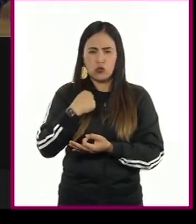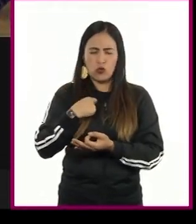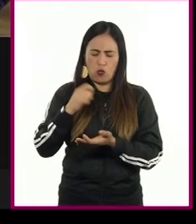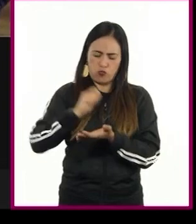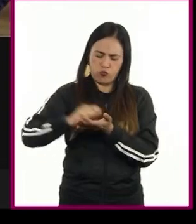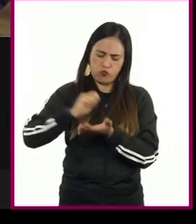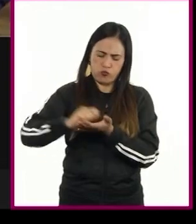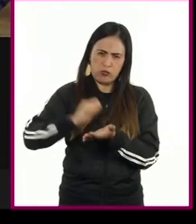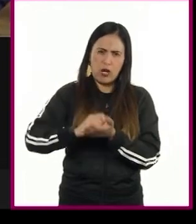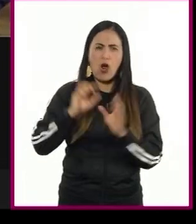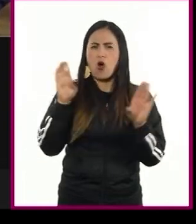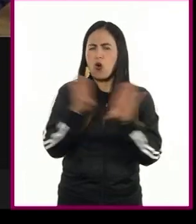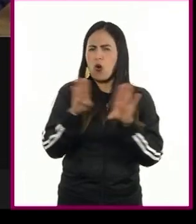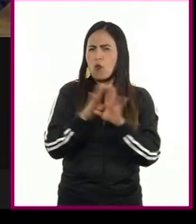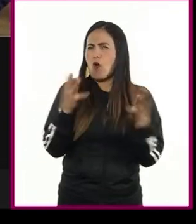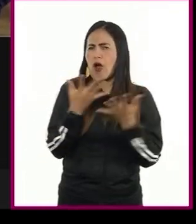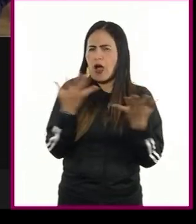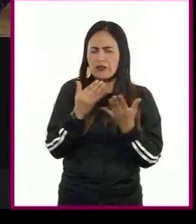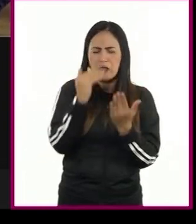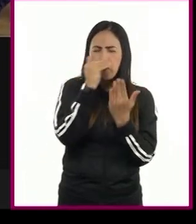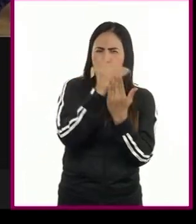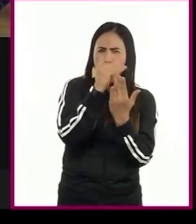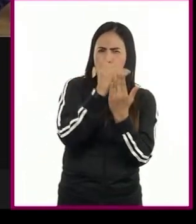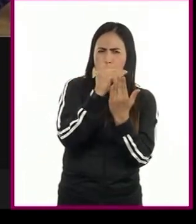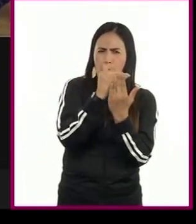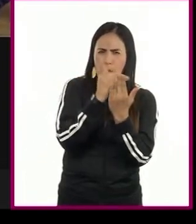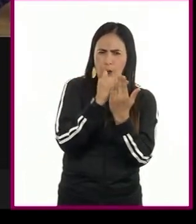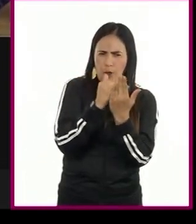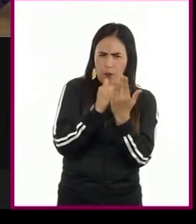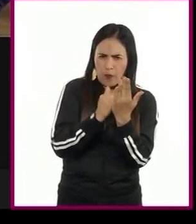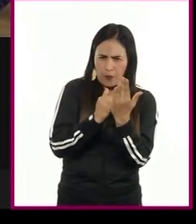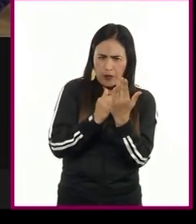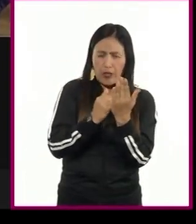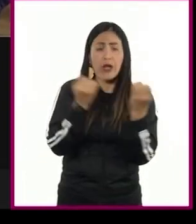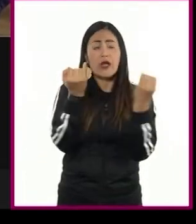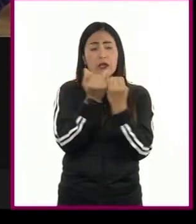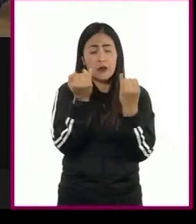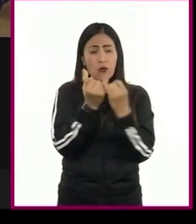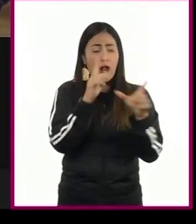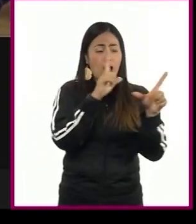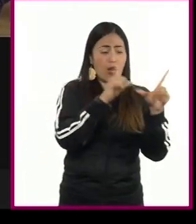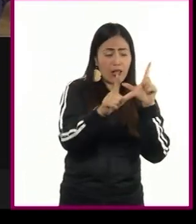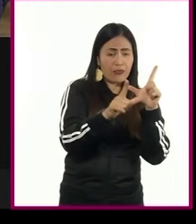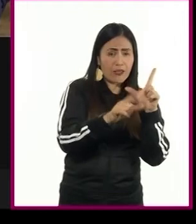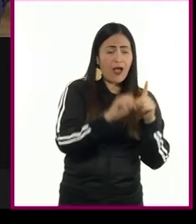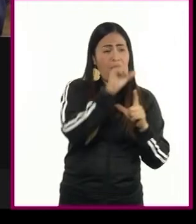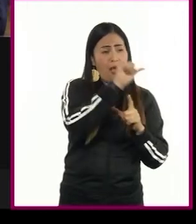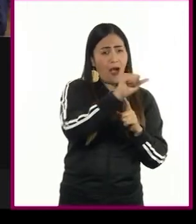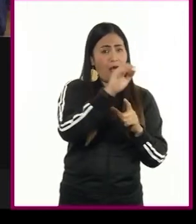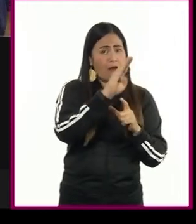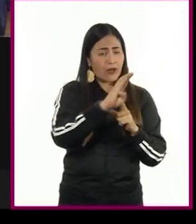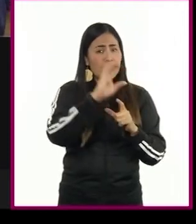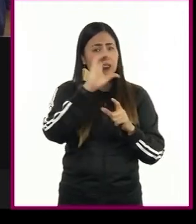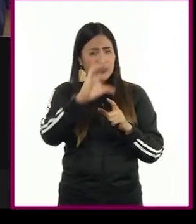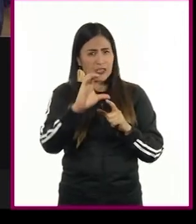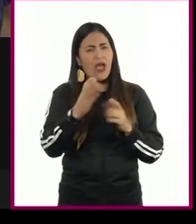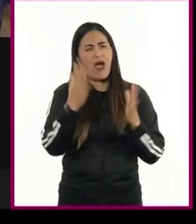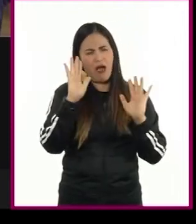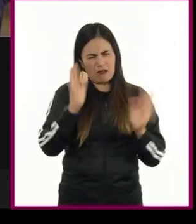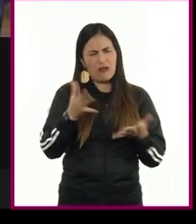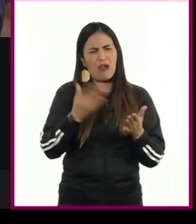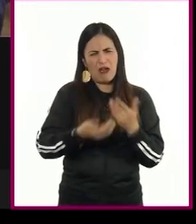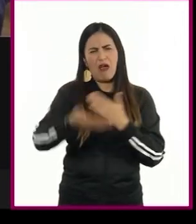elaborarles paso a paso. También implementé la forma de trazar las letras del alfabeto, como ya se conocía